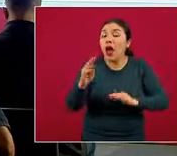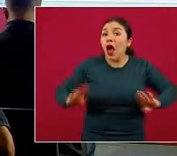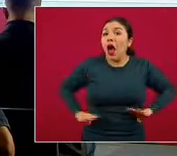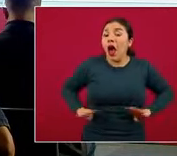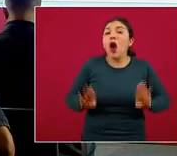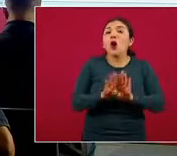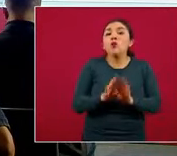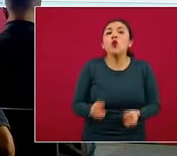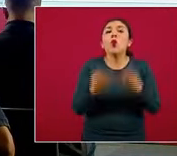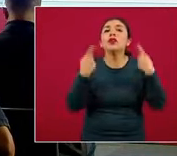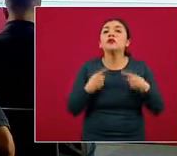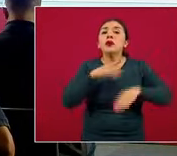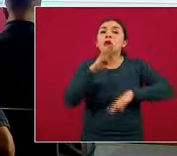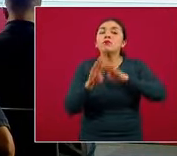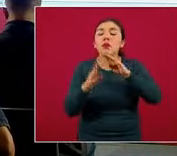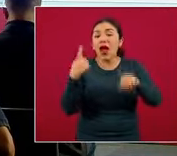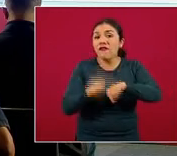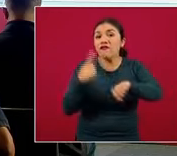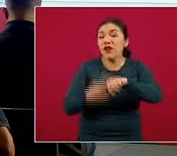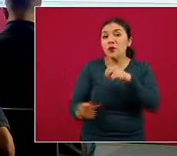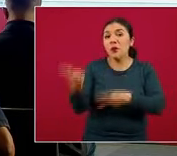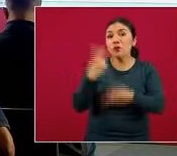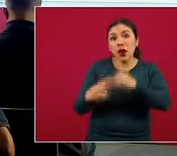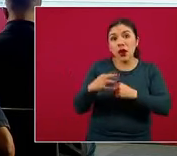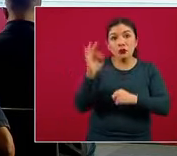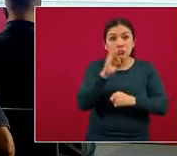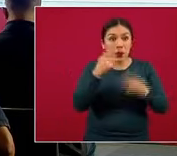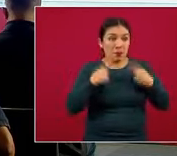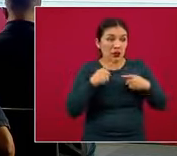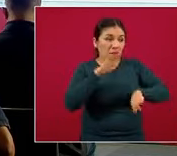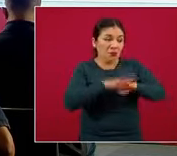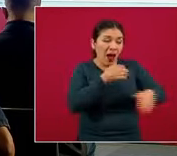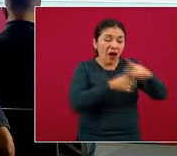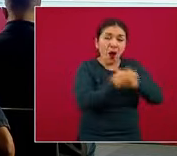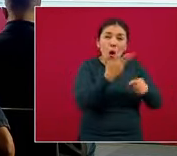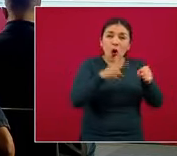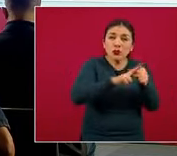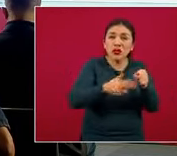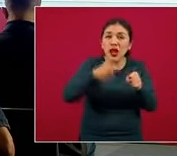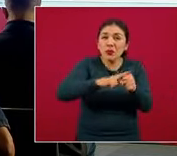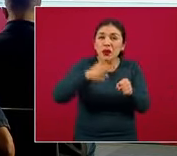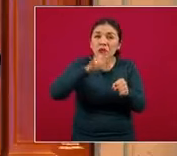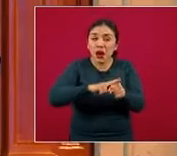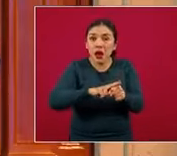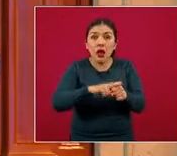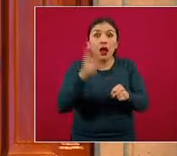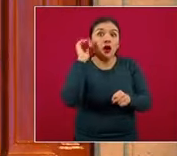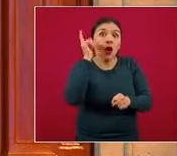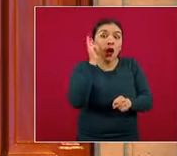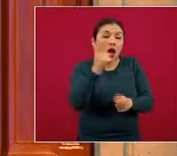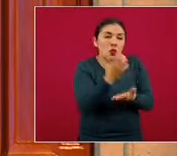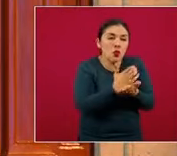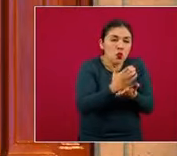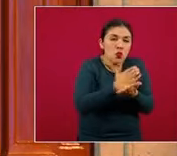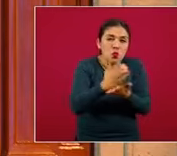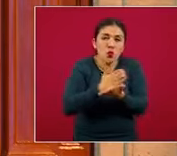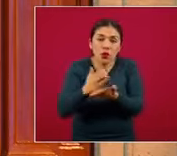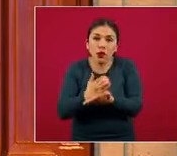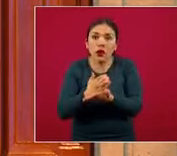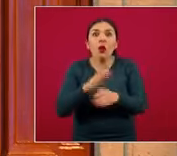de los casos, y bueno, esperemos que en la medida que los pacientes hospitalizados continúen recobrando la salud